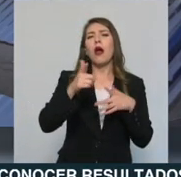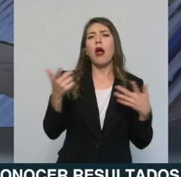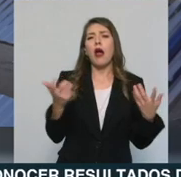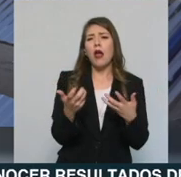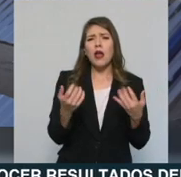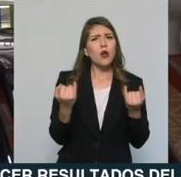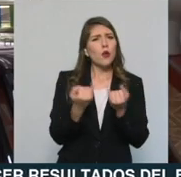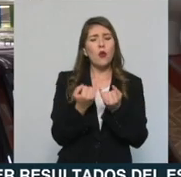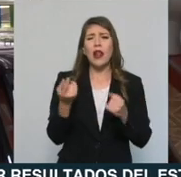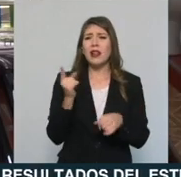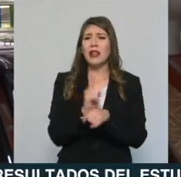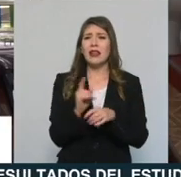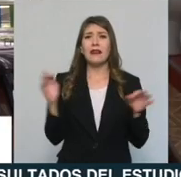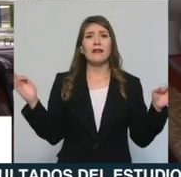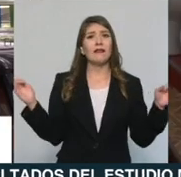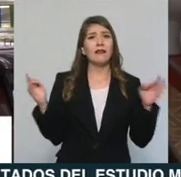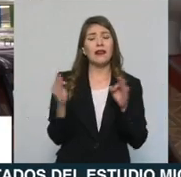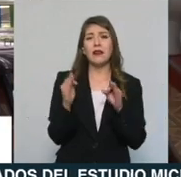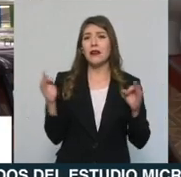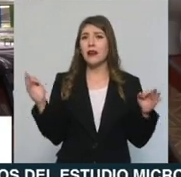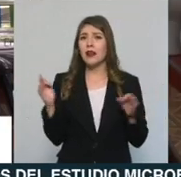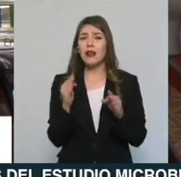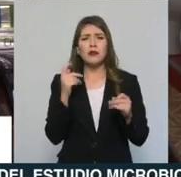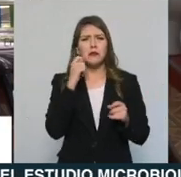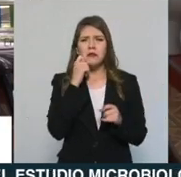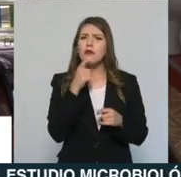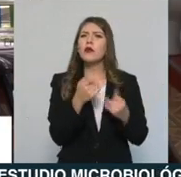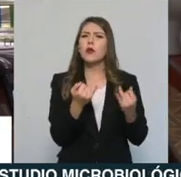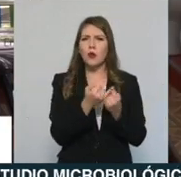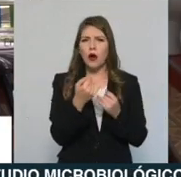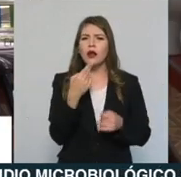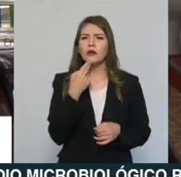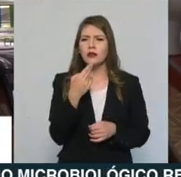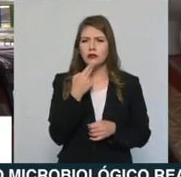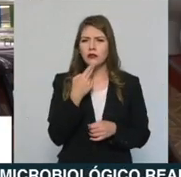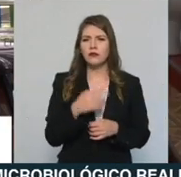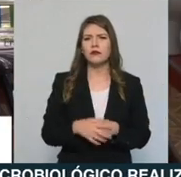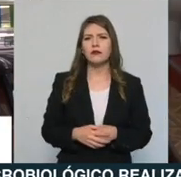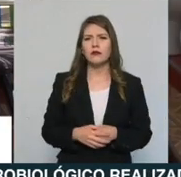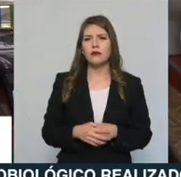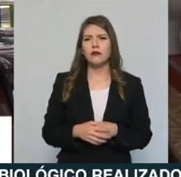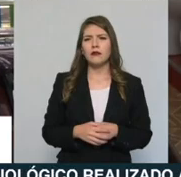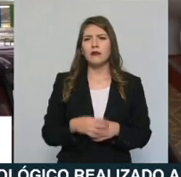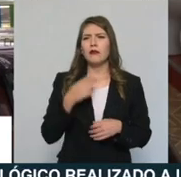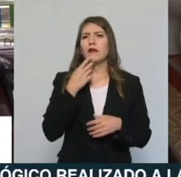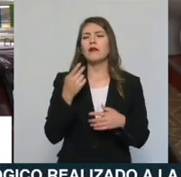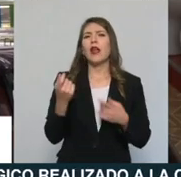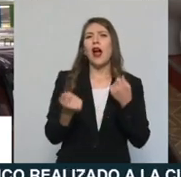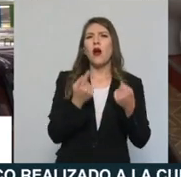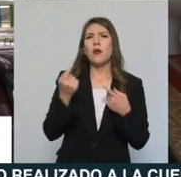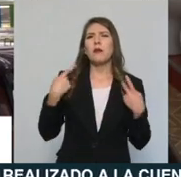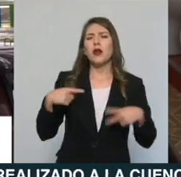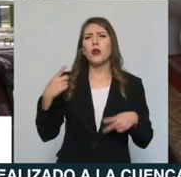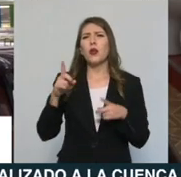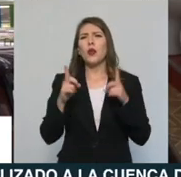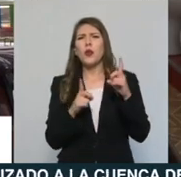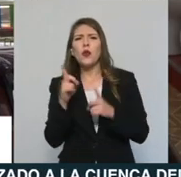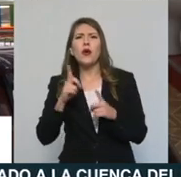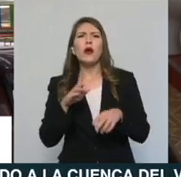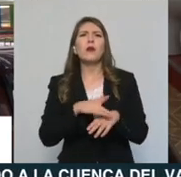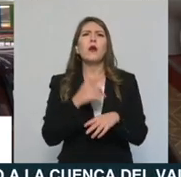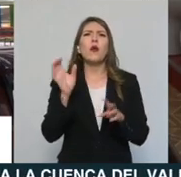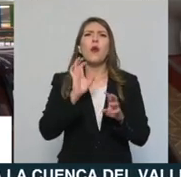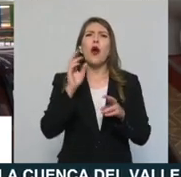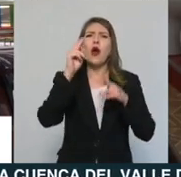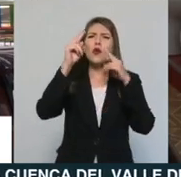del año. Mucha gente tiene duda en que, pues es que por el sol, ¿no? ¿Qué pasa cuando en tiempos nublados? No